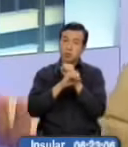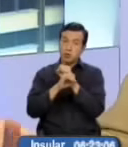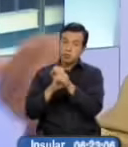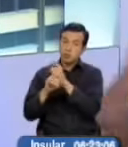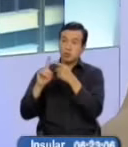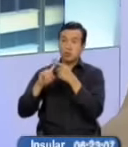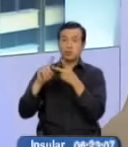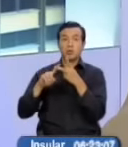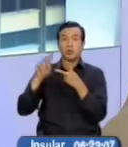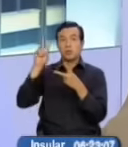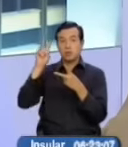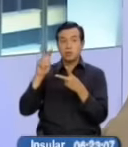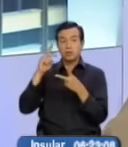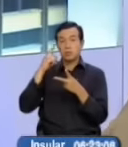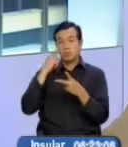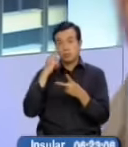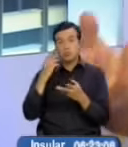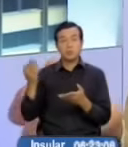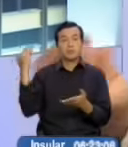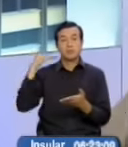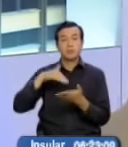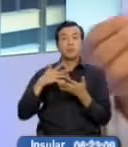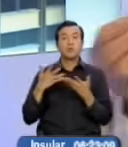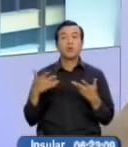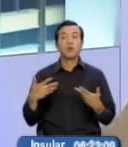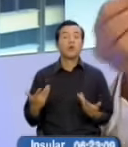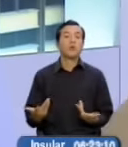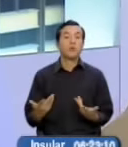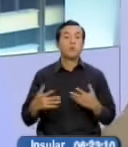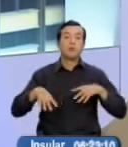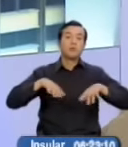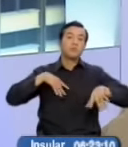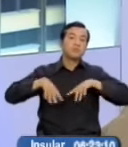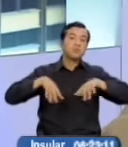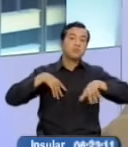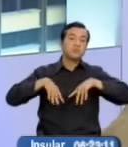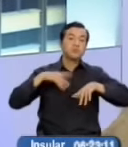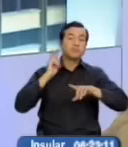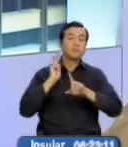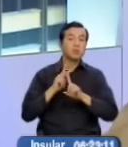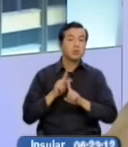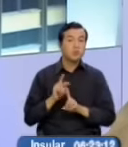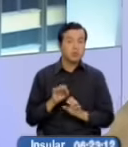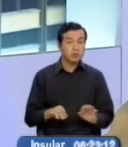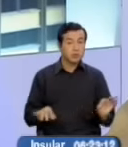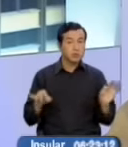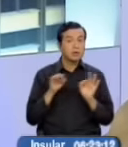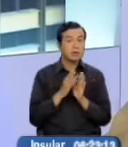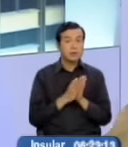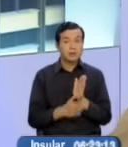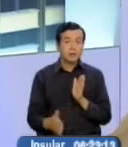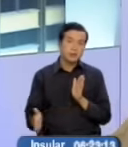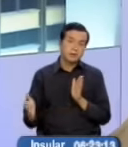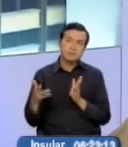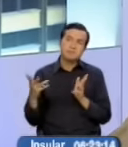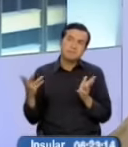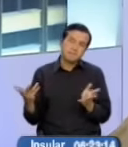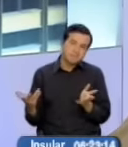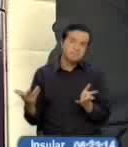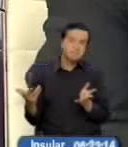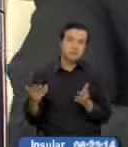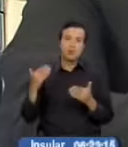en segundo lugar, vuelvo a insistir, de cómo van a actuar los puntos y contrapuntos en este sí, combate político.